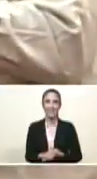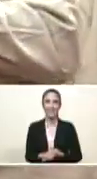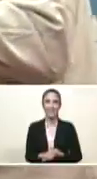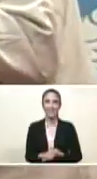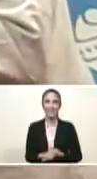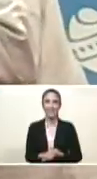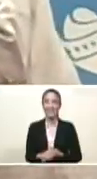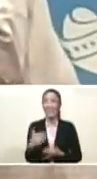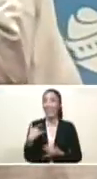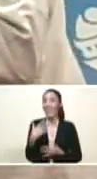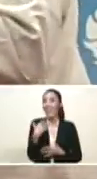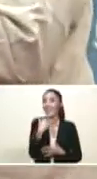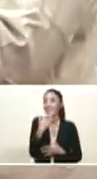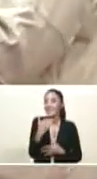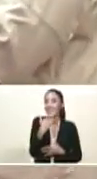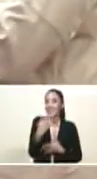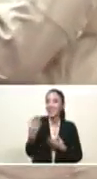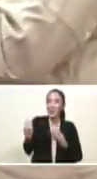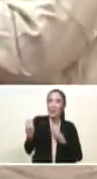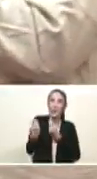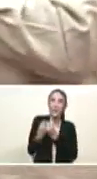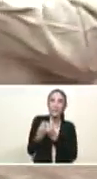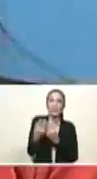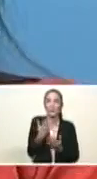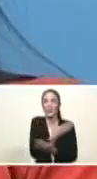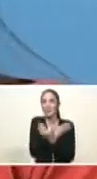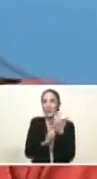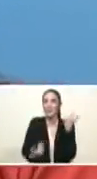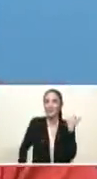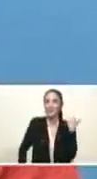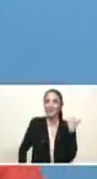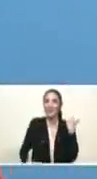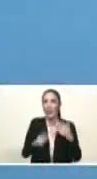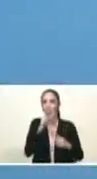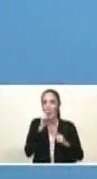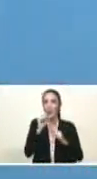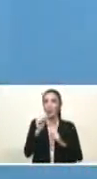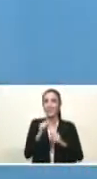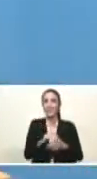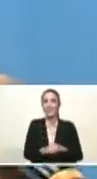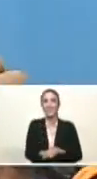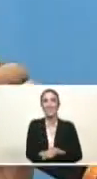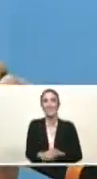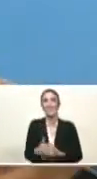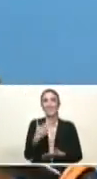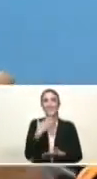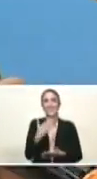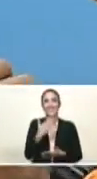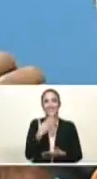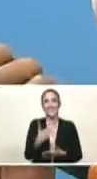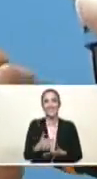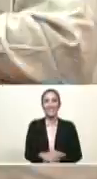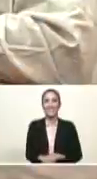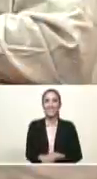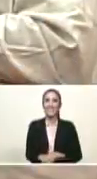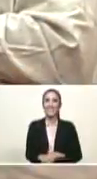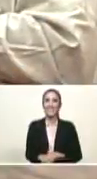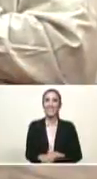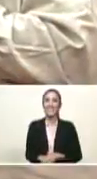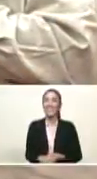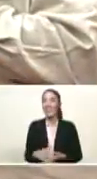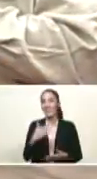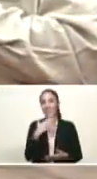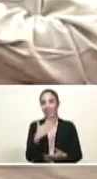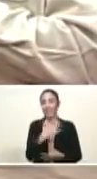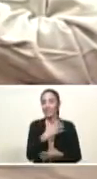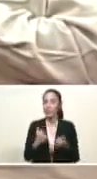lo tengo cerca y estoy muy agradecida junto con mis compañeras que estamos aquí brindando su apoyo,